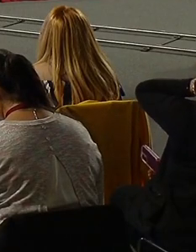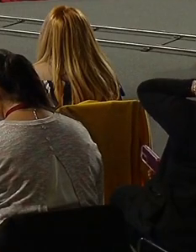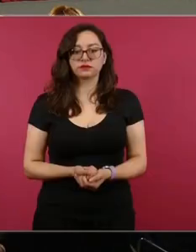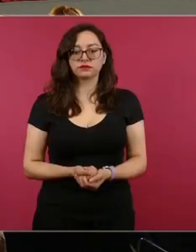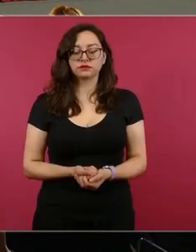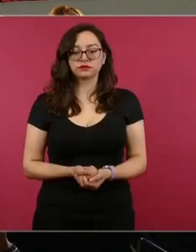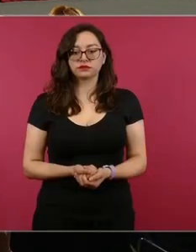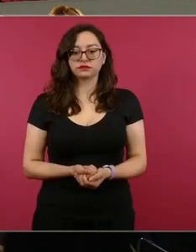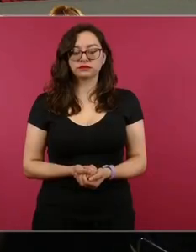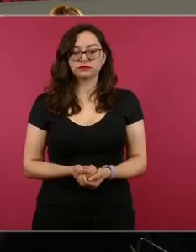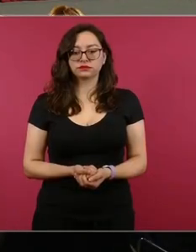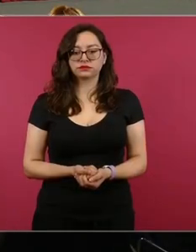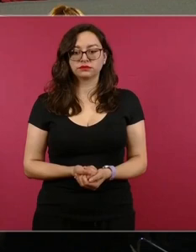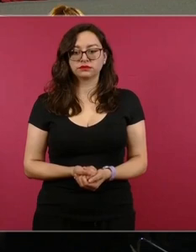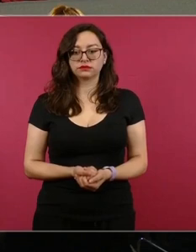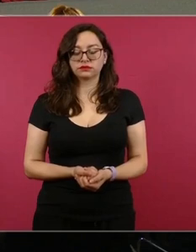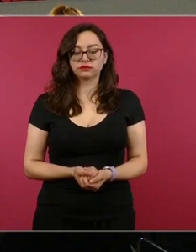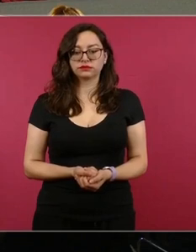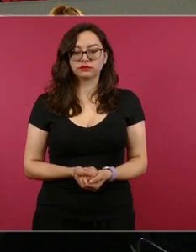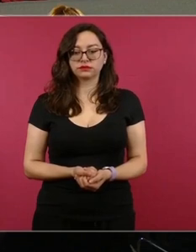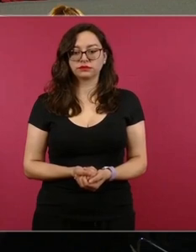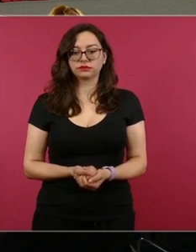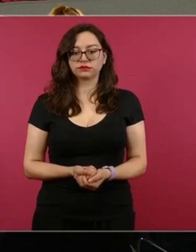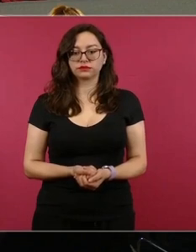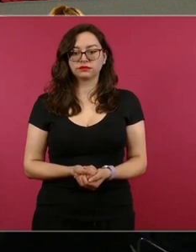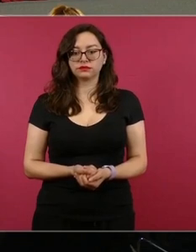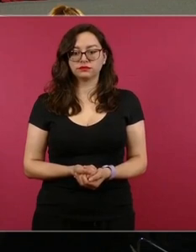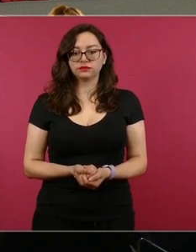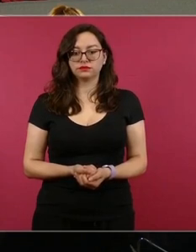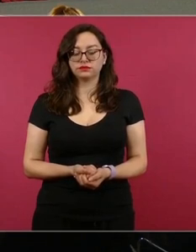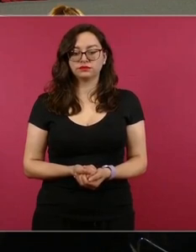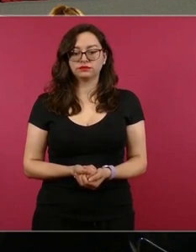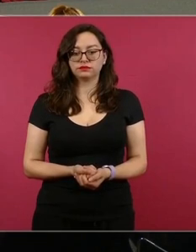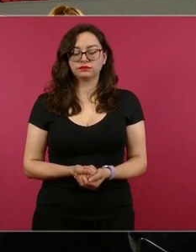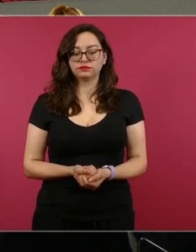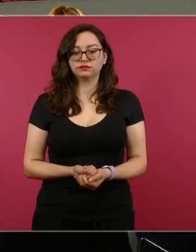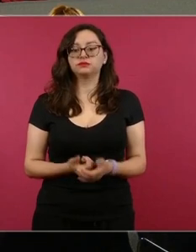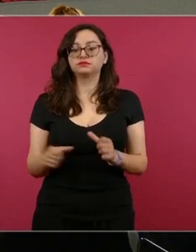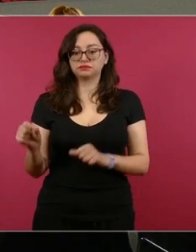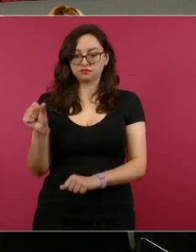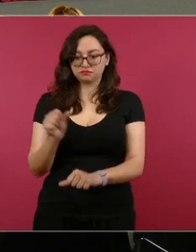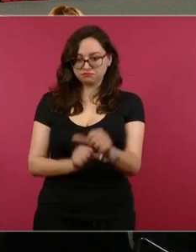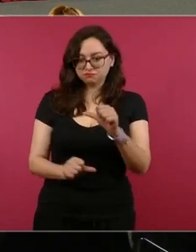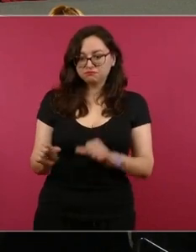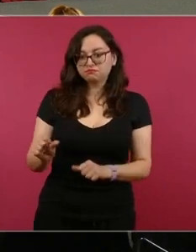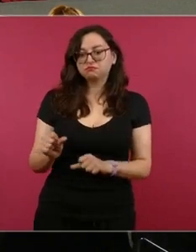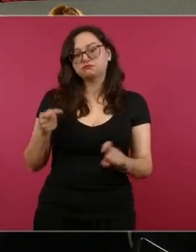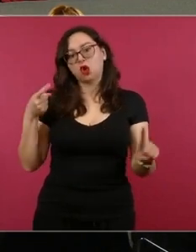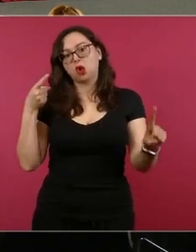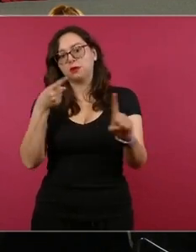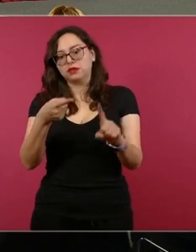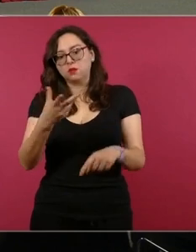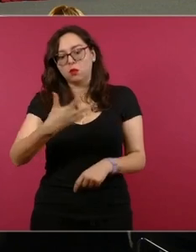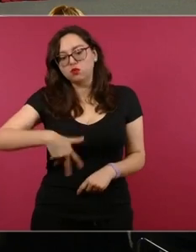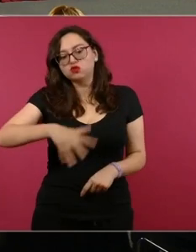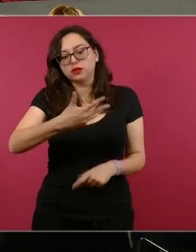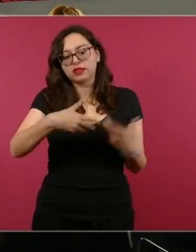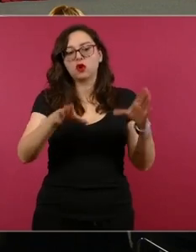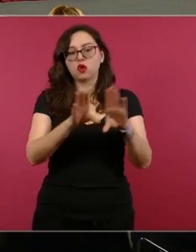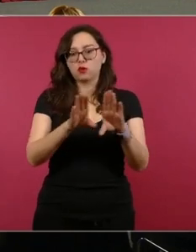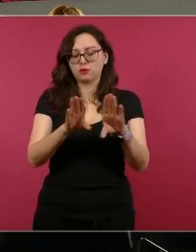fundamentales para poder lograr el objetivo de la búsqueda. Así que, por favor, licenciado, adelante.